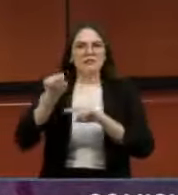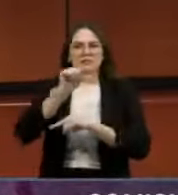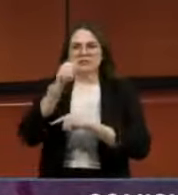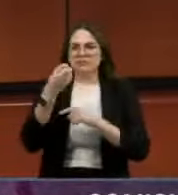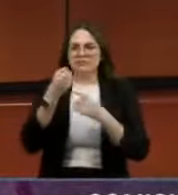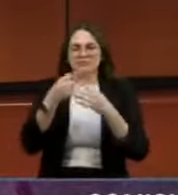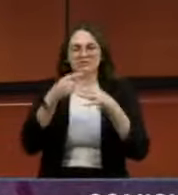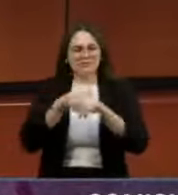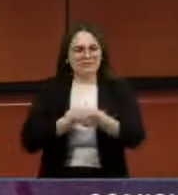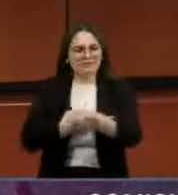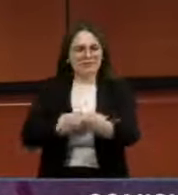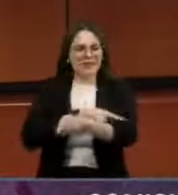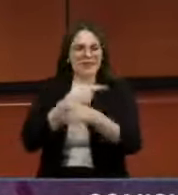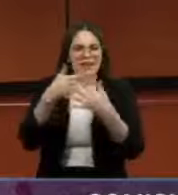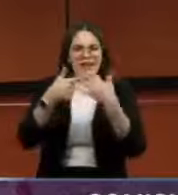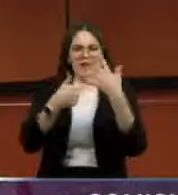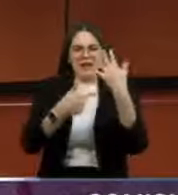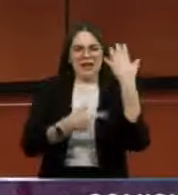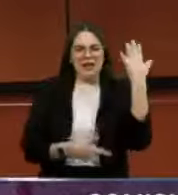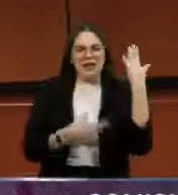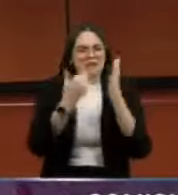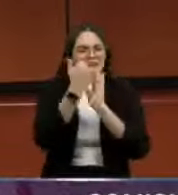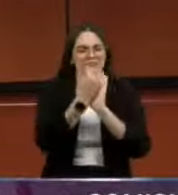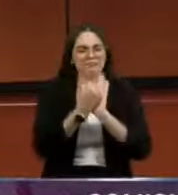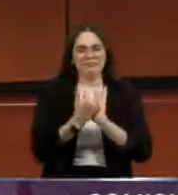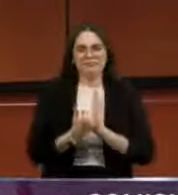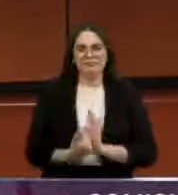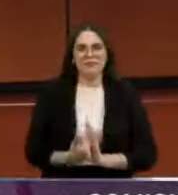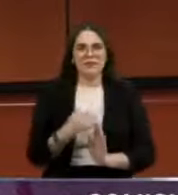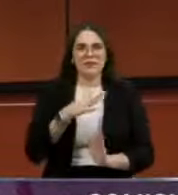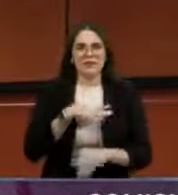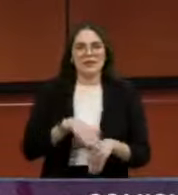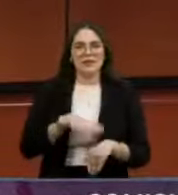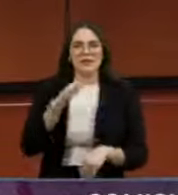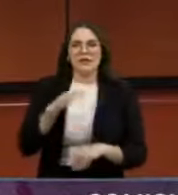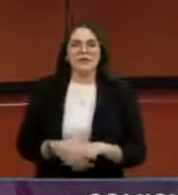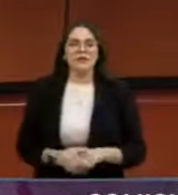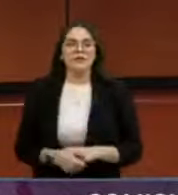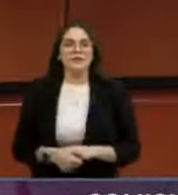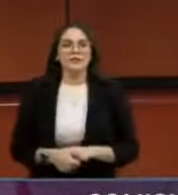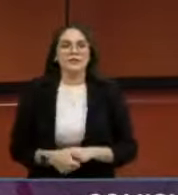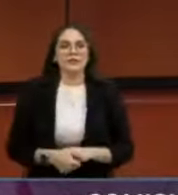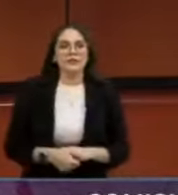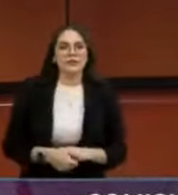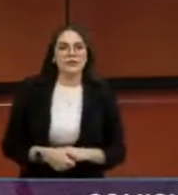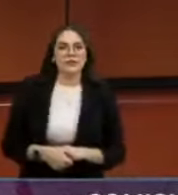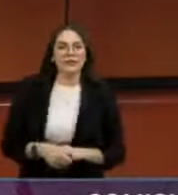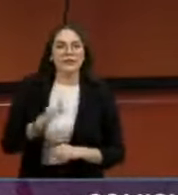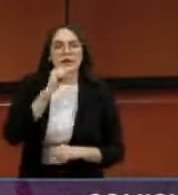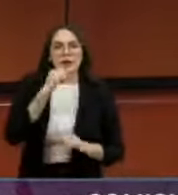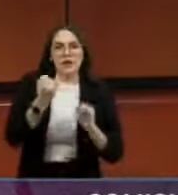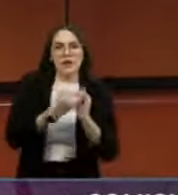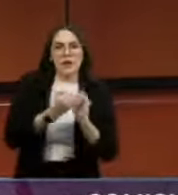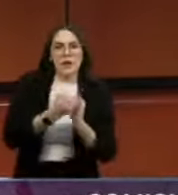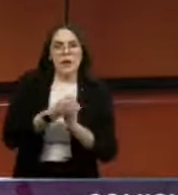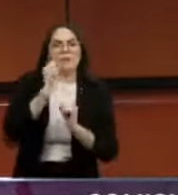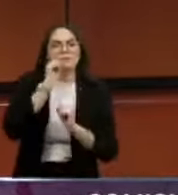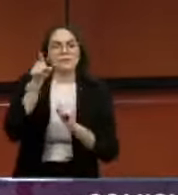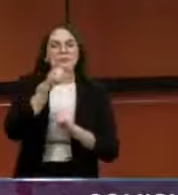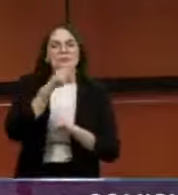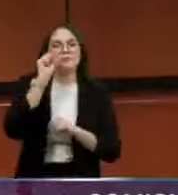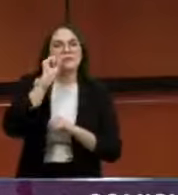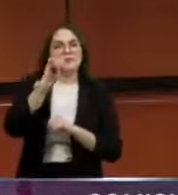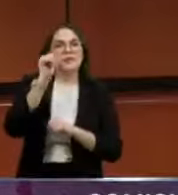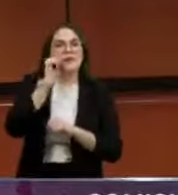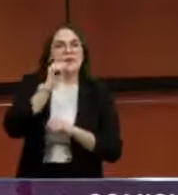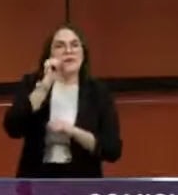etcétera. Todo lo que estuviera a su paso, y con la venia, por supuesto, del Poder Judicial, en